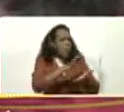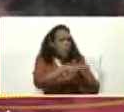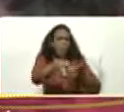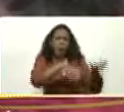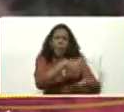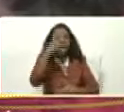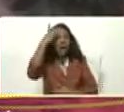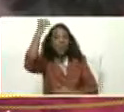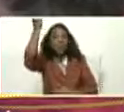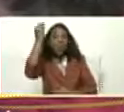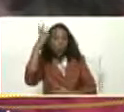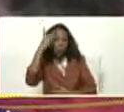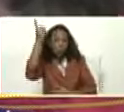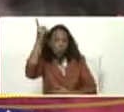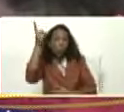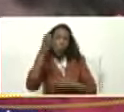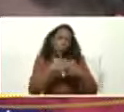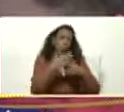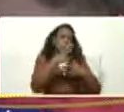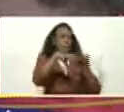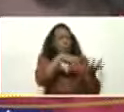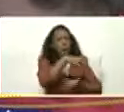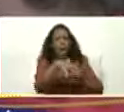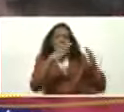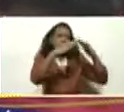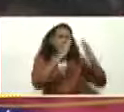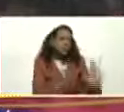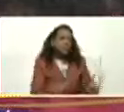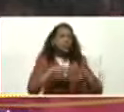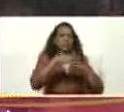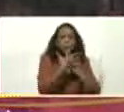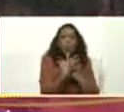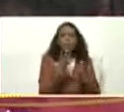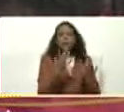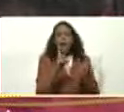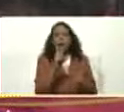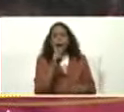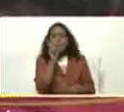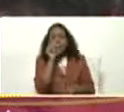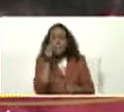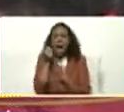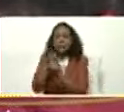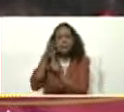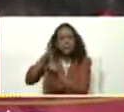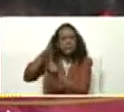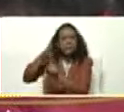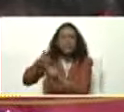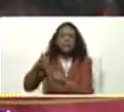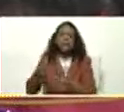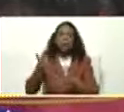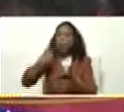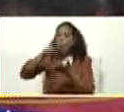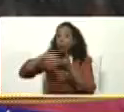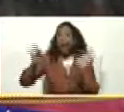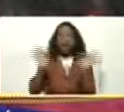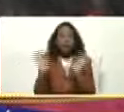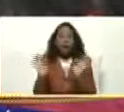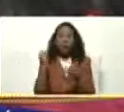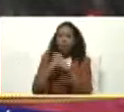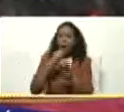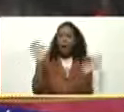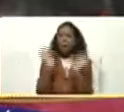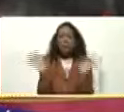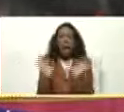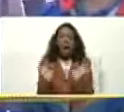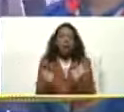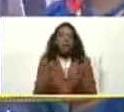preocupaba por la casa pues estaba en una situación difícil papá perseguido despedido no lo contrataban en ningún lado